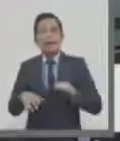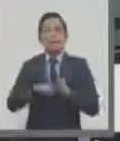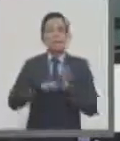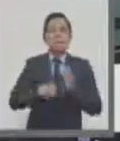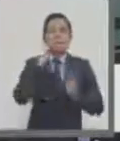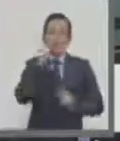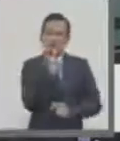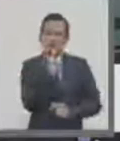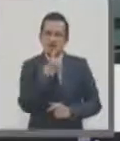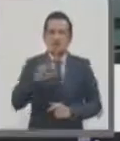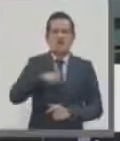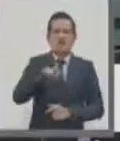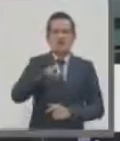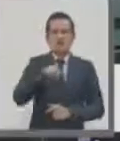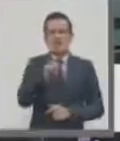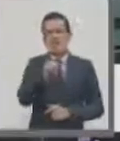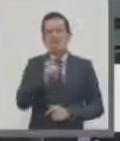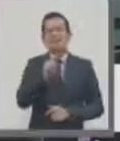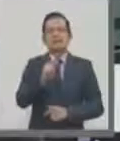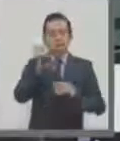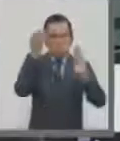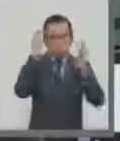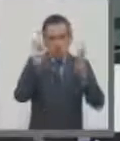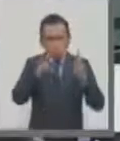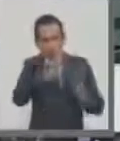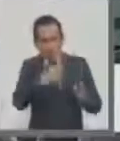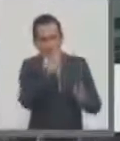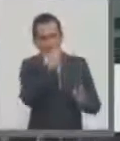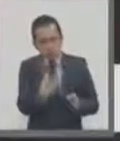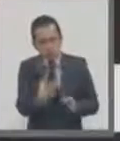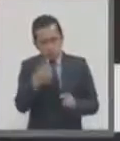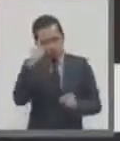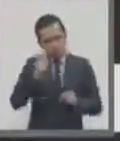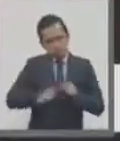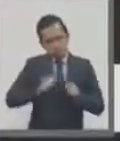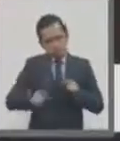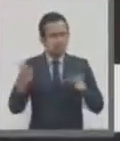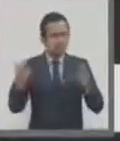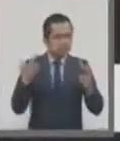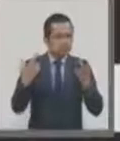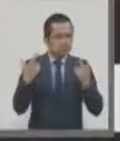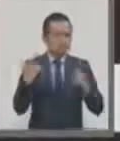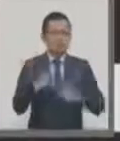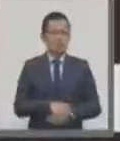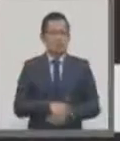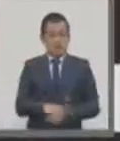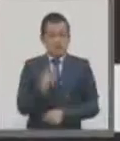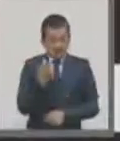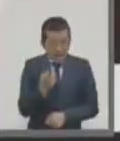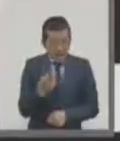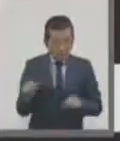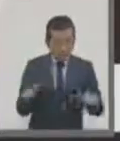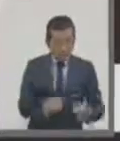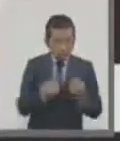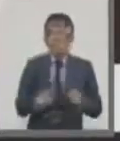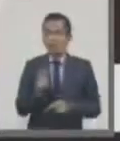un maxilar seco de burro con dientes que repiquetean. Estos sonidos son parte central